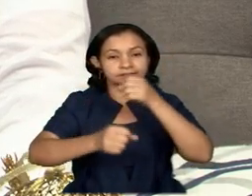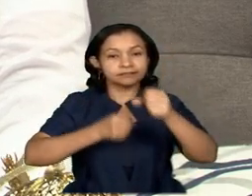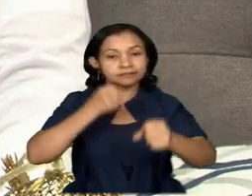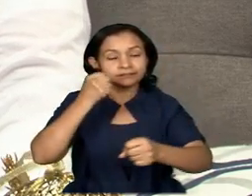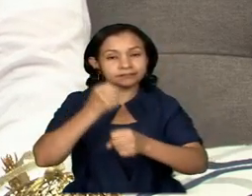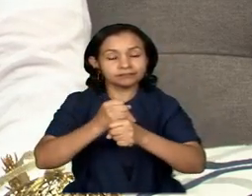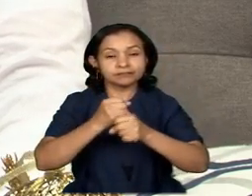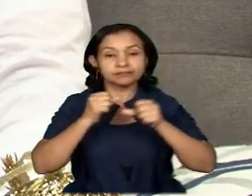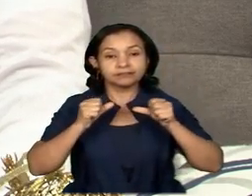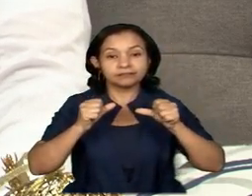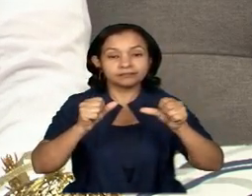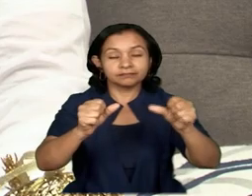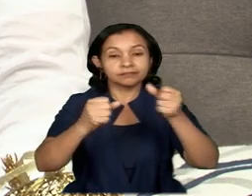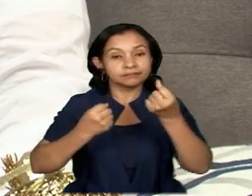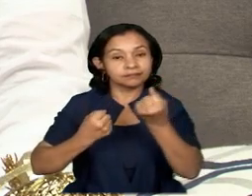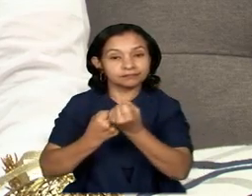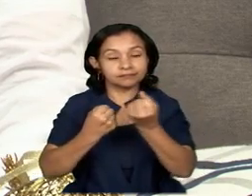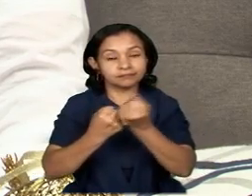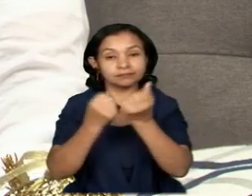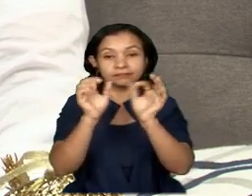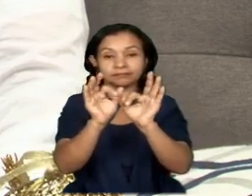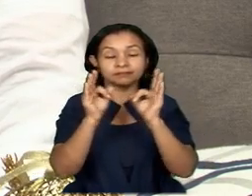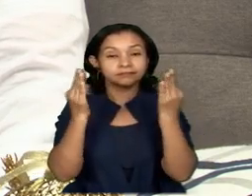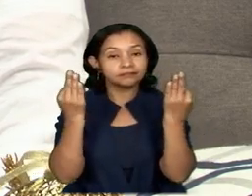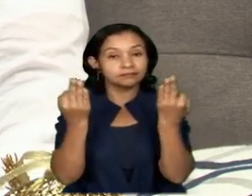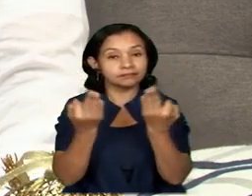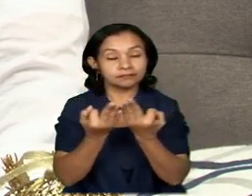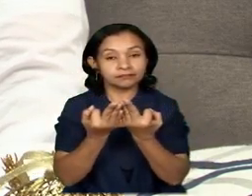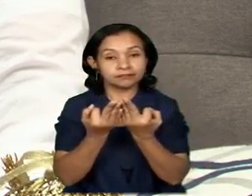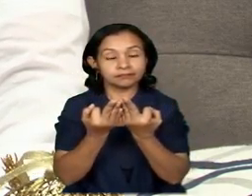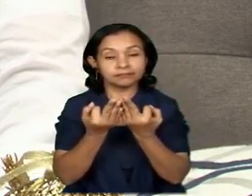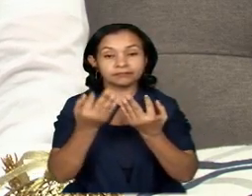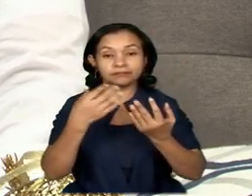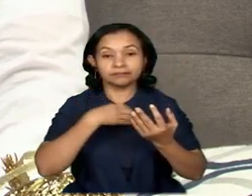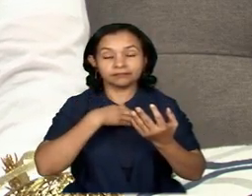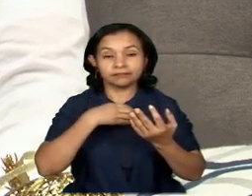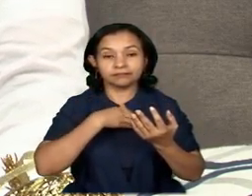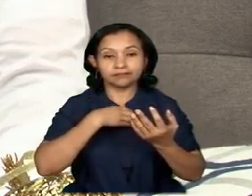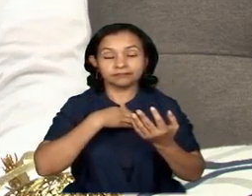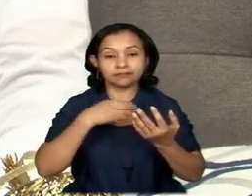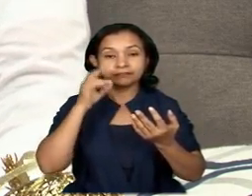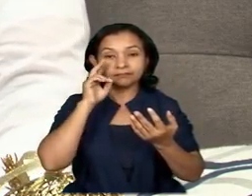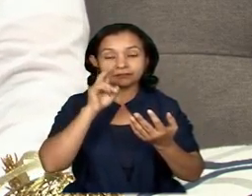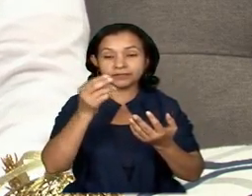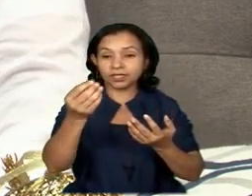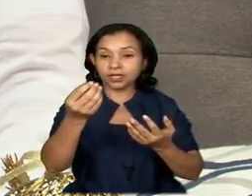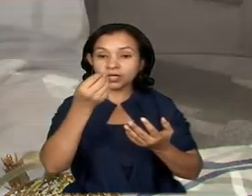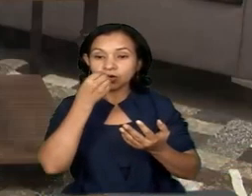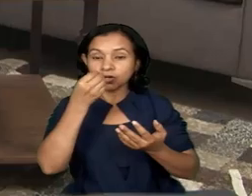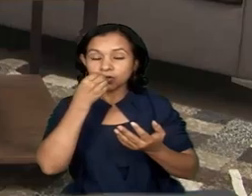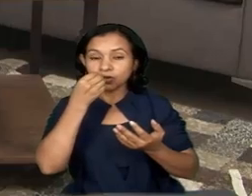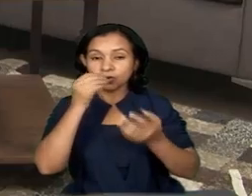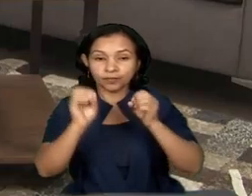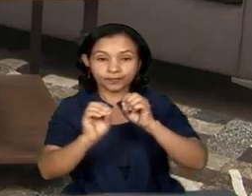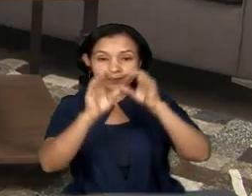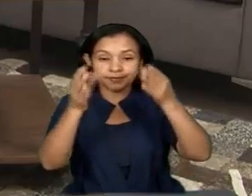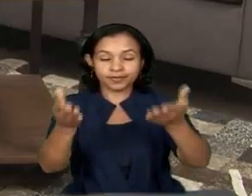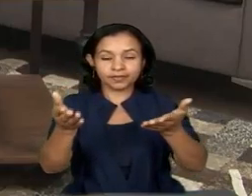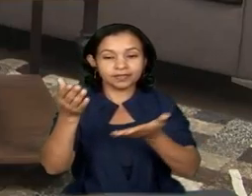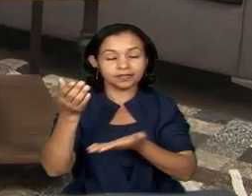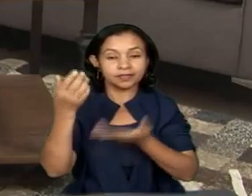Se ha avanzado en el respaldo de la familia, en su protagonismo desde el punto de vista de la entrega de la merienda, de la entrega del paquete